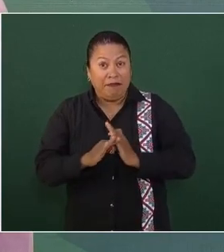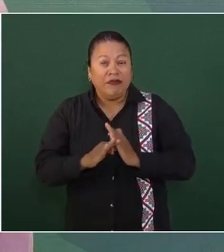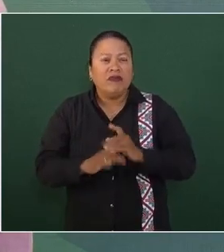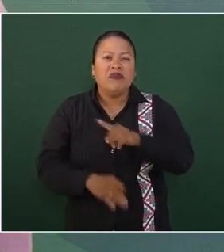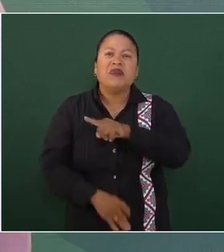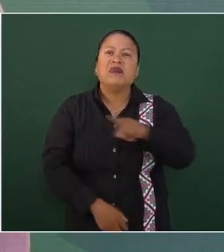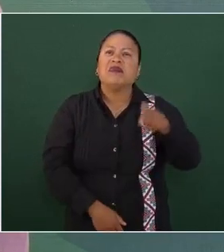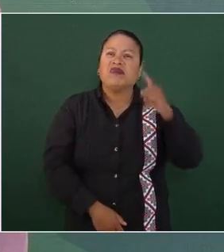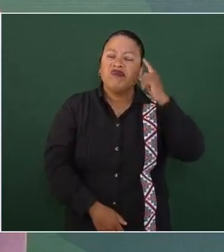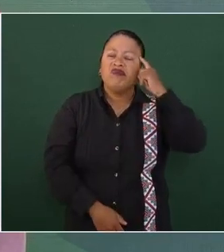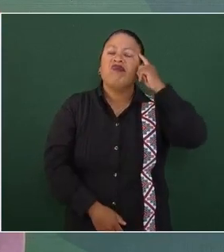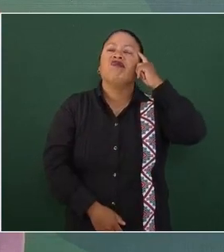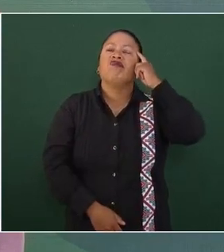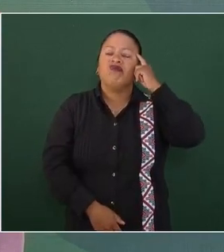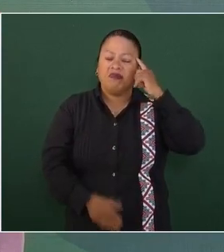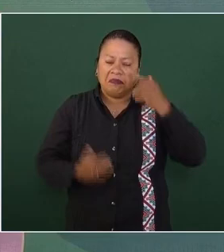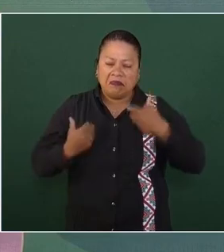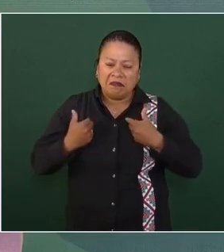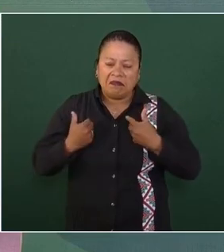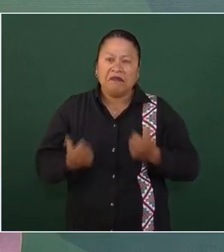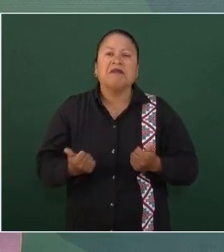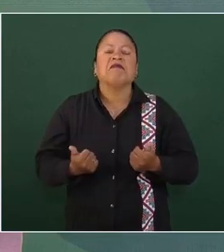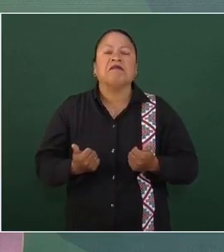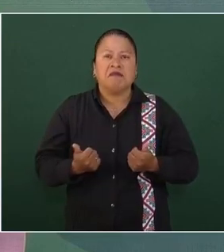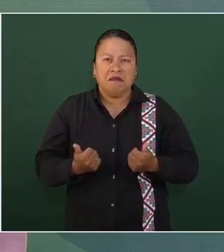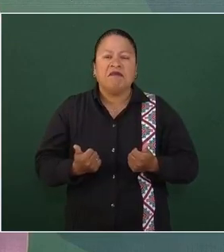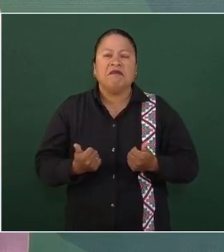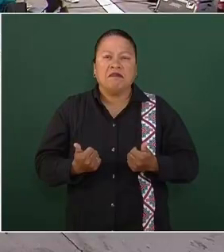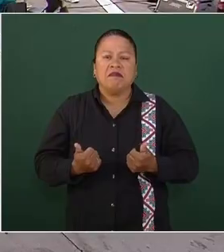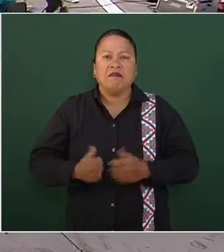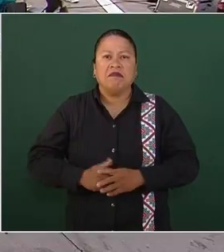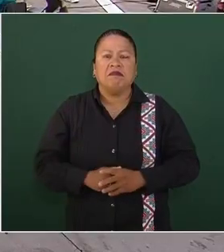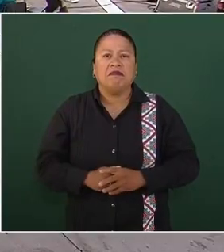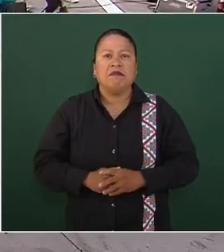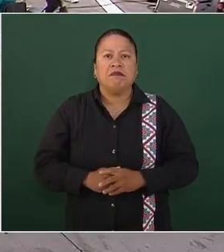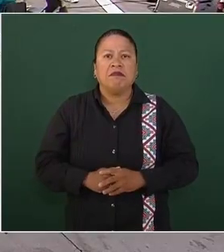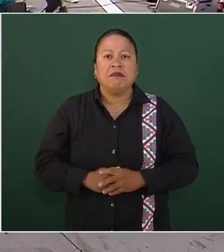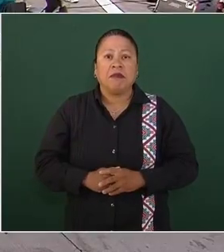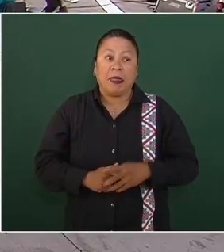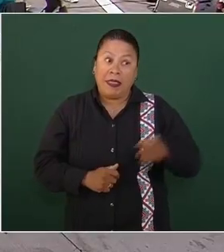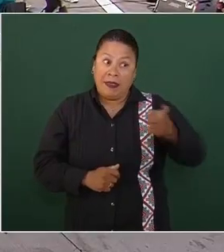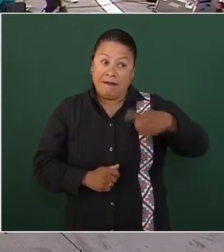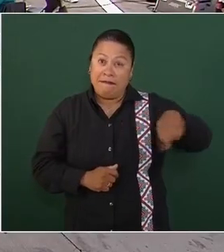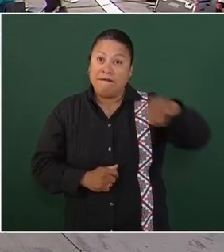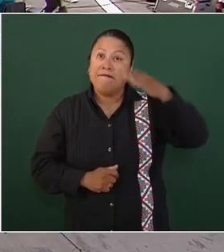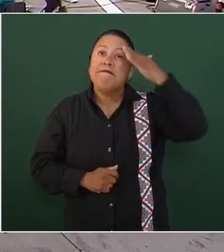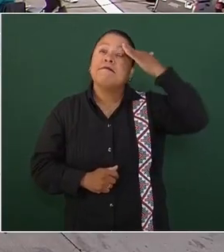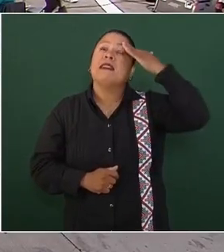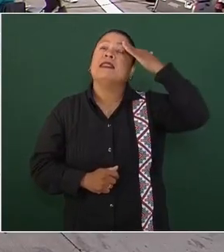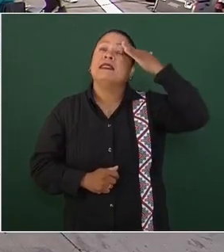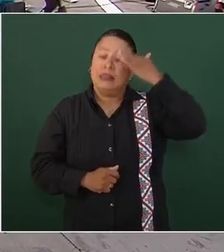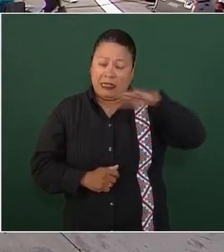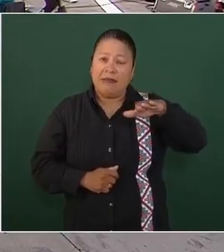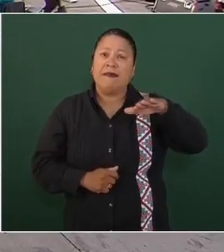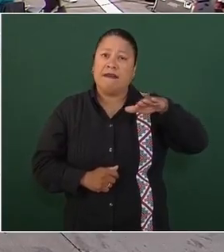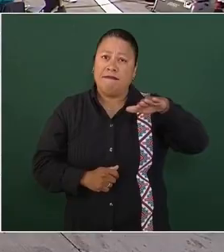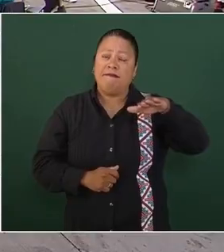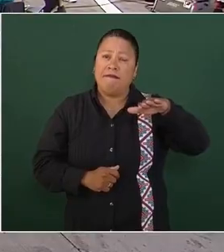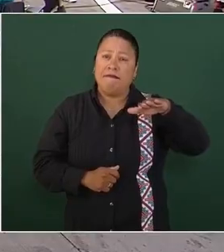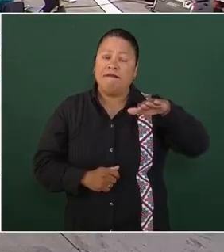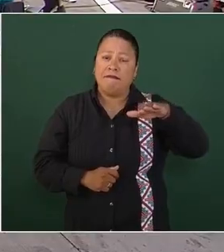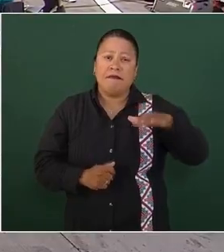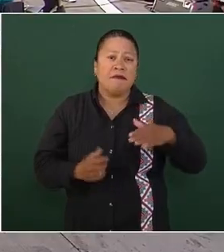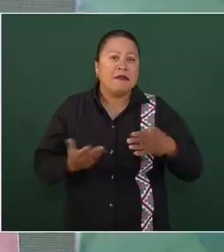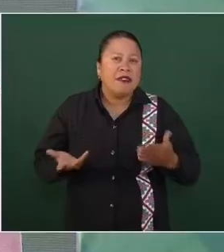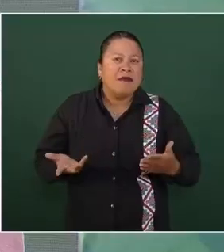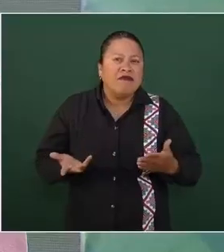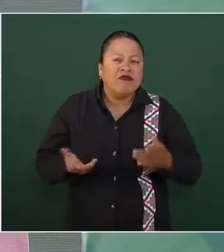consciente y sabe muy bien lo que